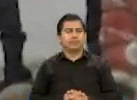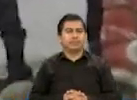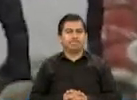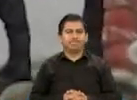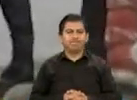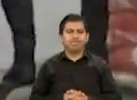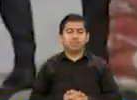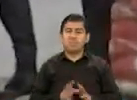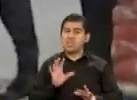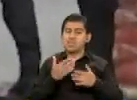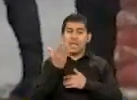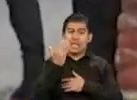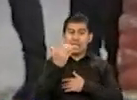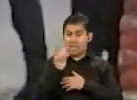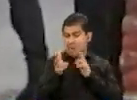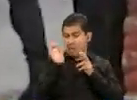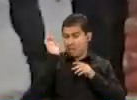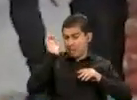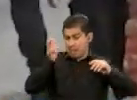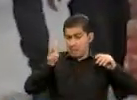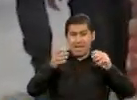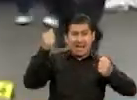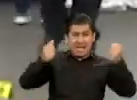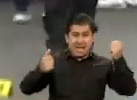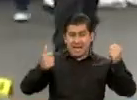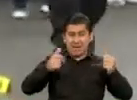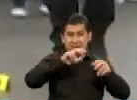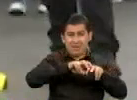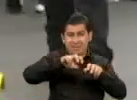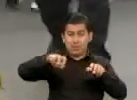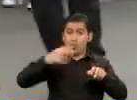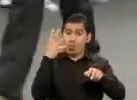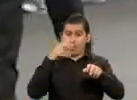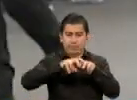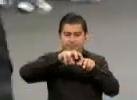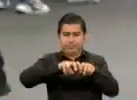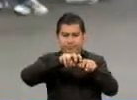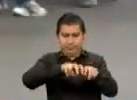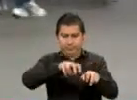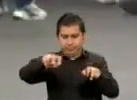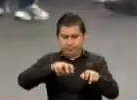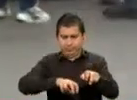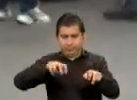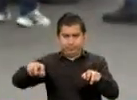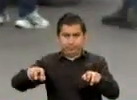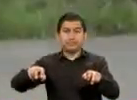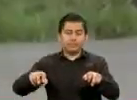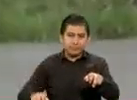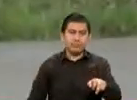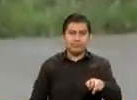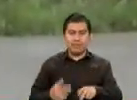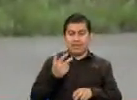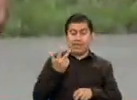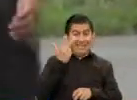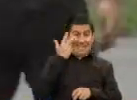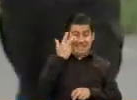Habrían sido más de 15 disparos los que impactaron el vehículo en el que se movilizaban las cuatro personas, todos guías penitenciarios, tres de la cárcel